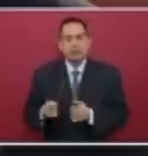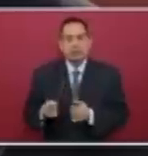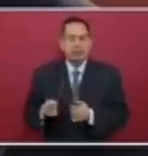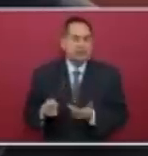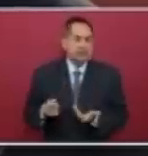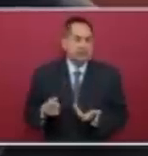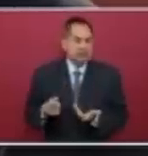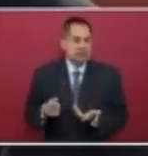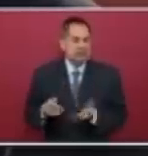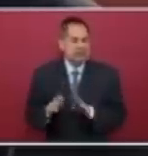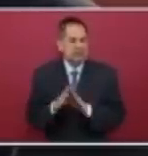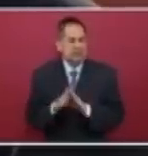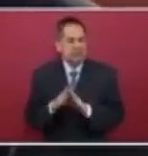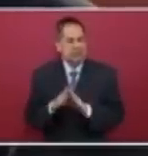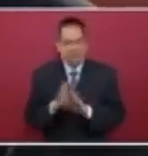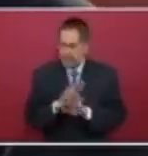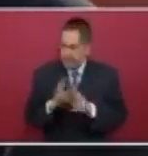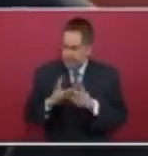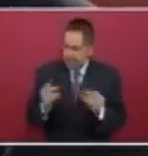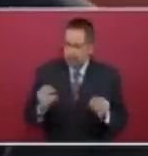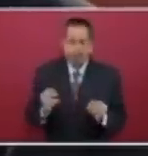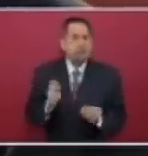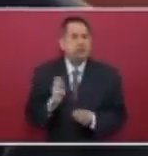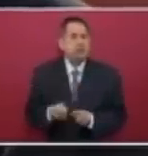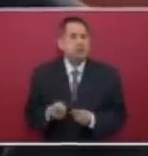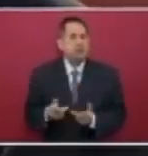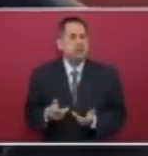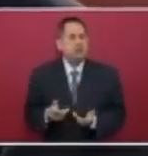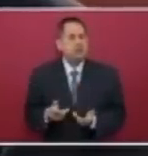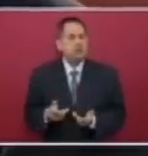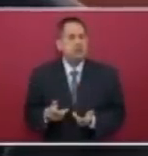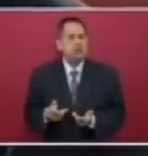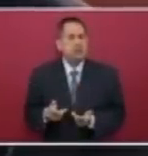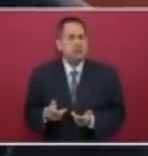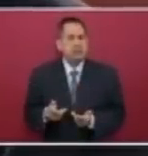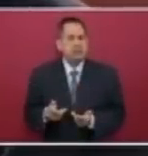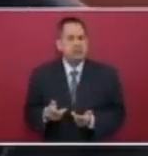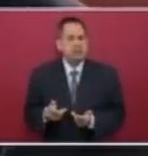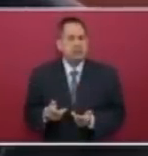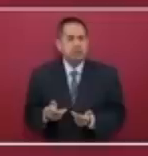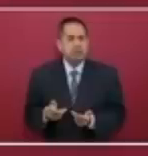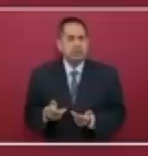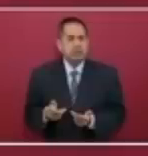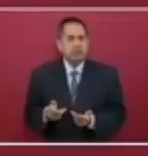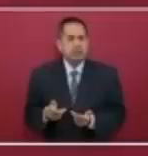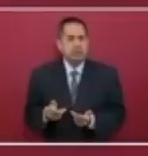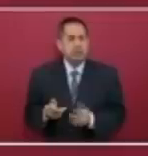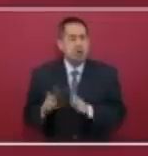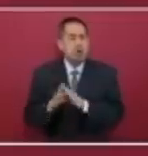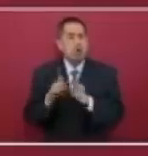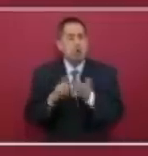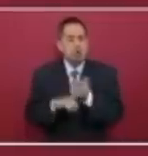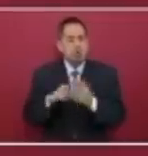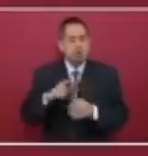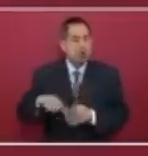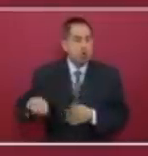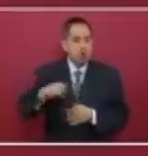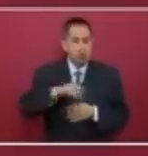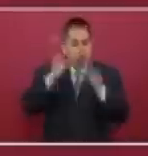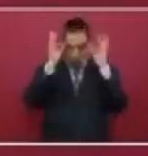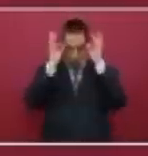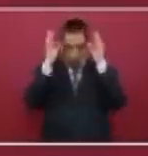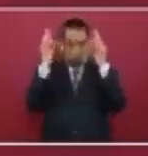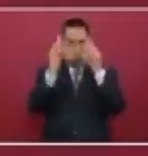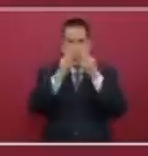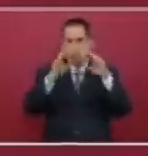sobre la e función de los consulados